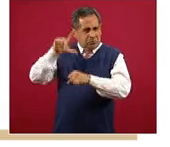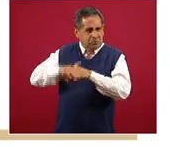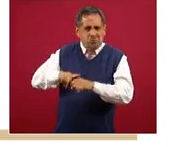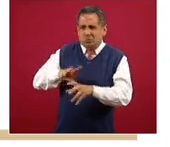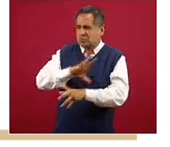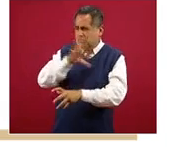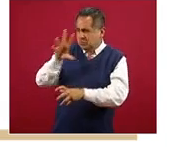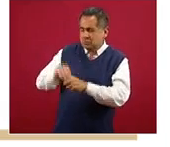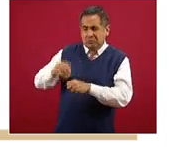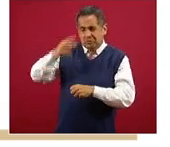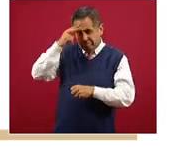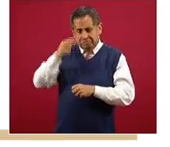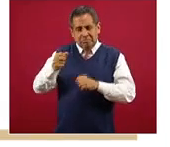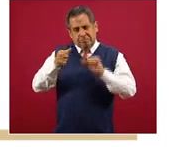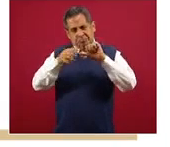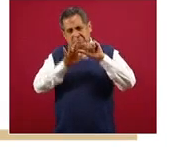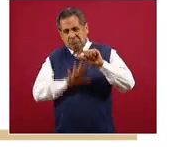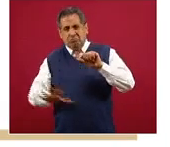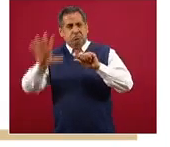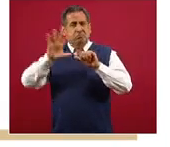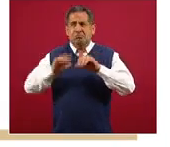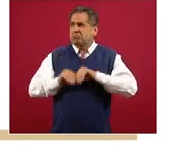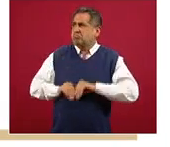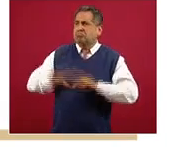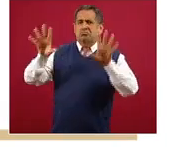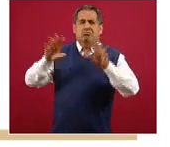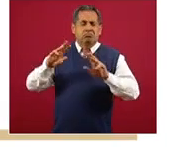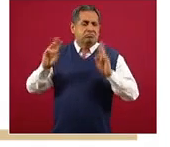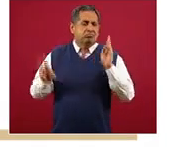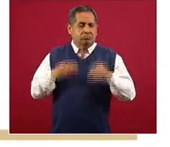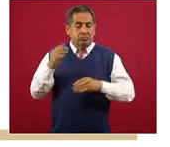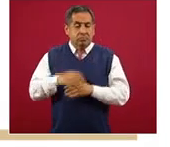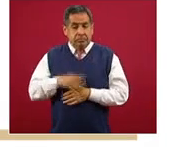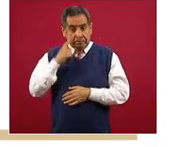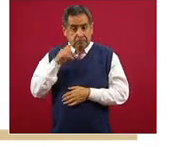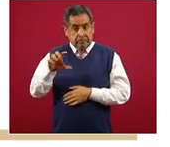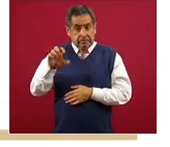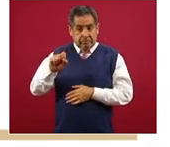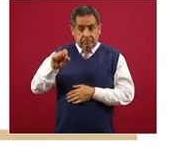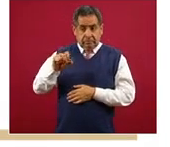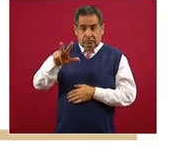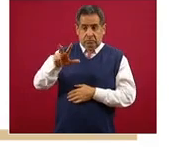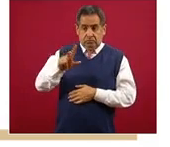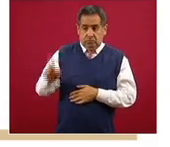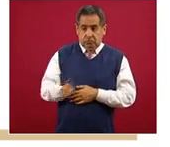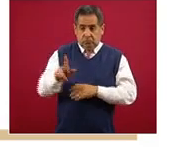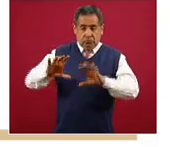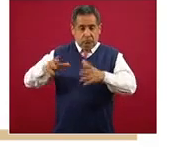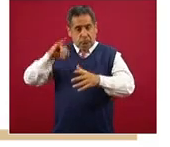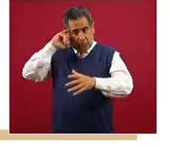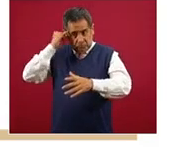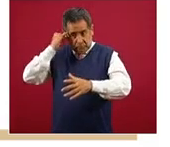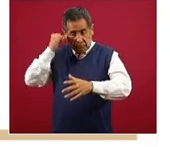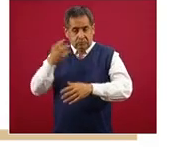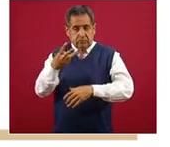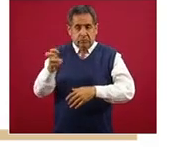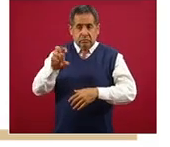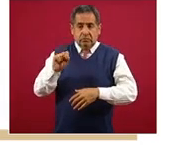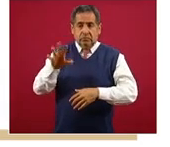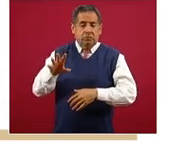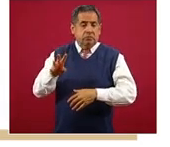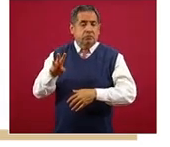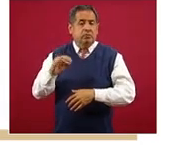México, sino de toda la humanidad. Con 68 pueblos indígenas y 364